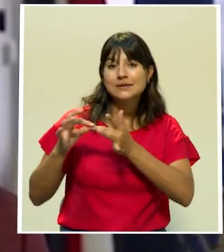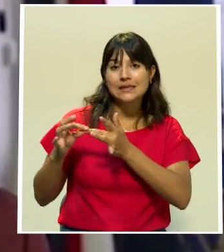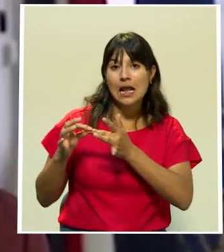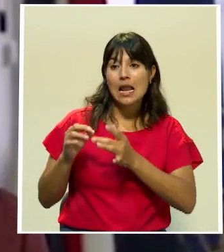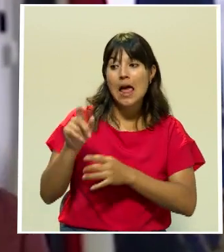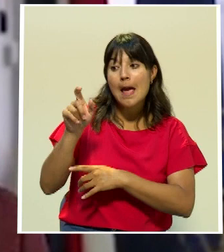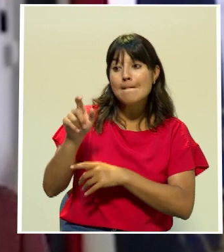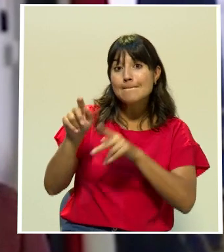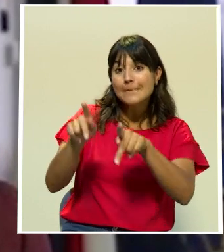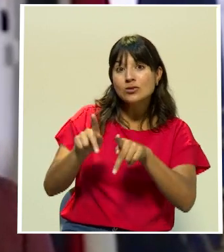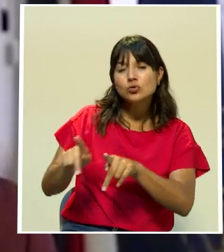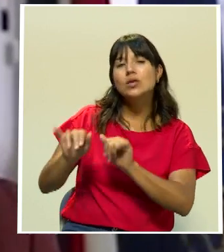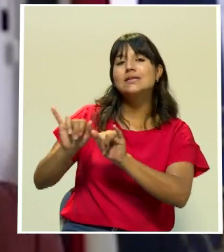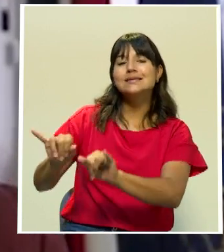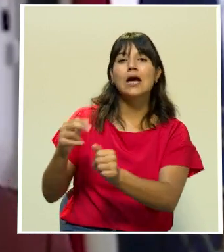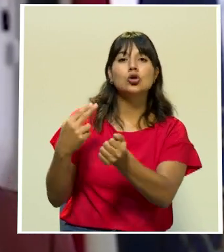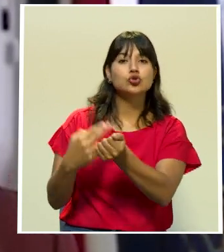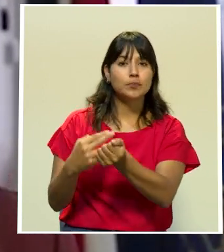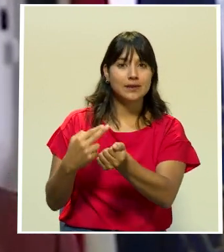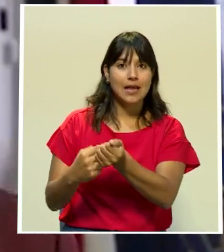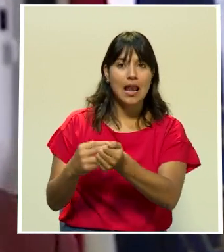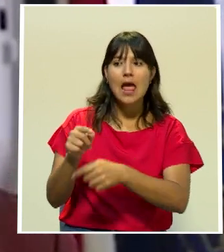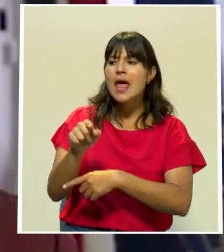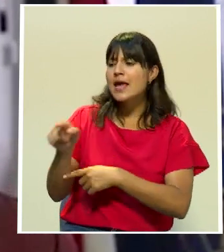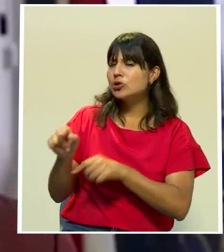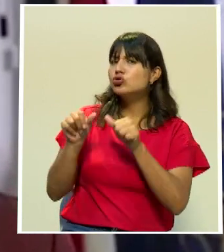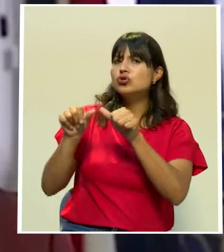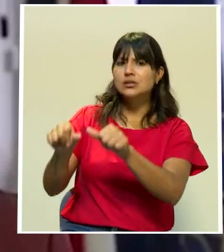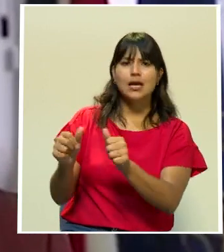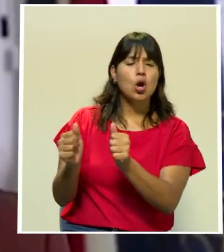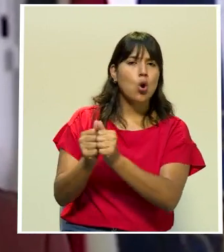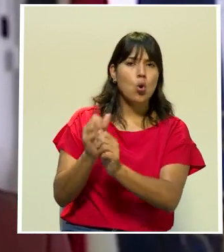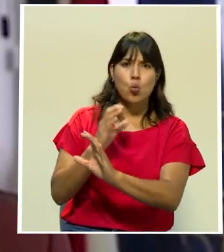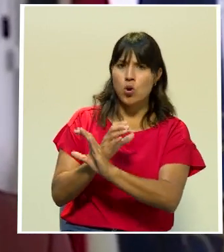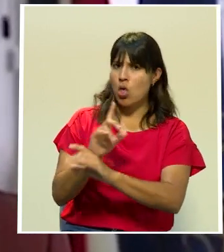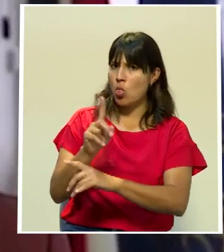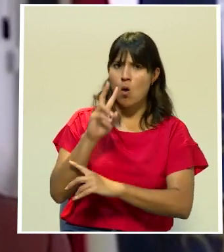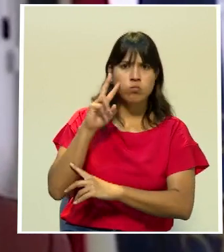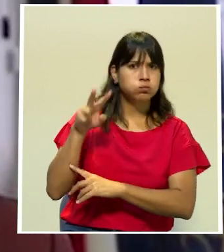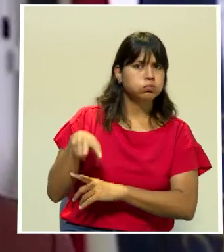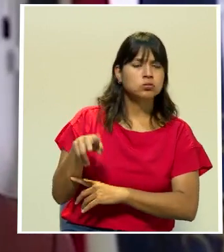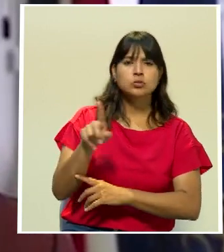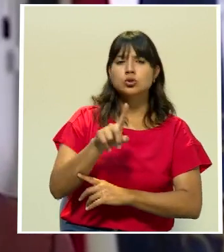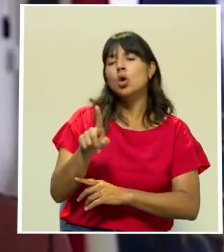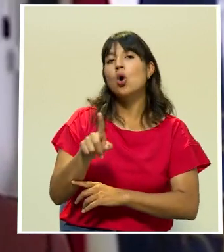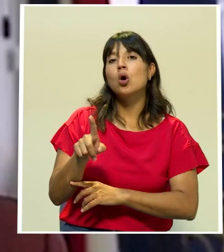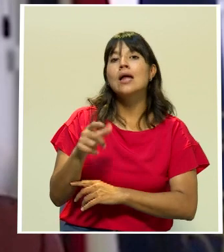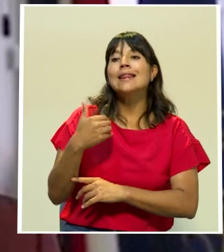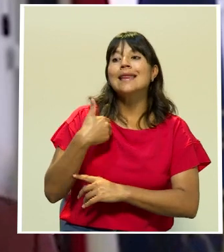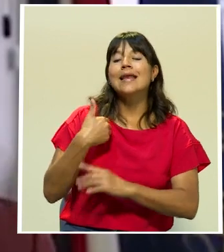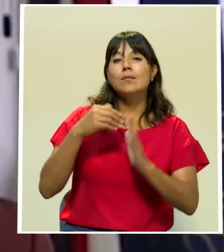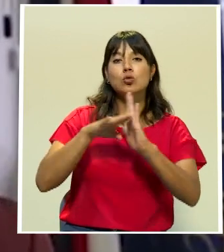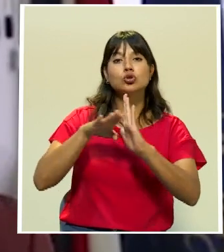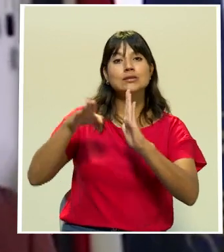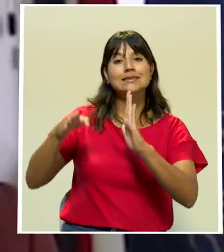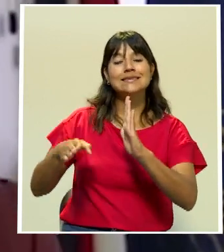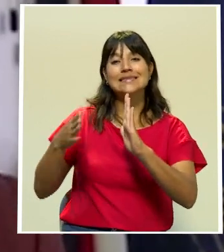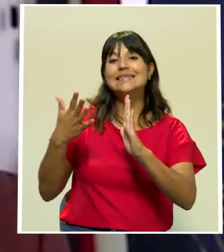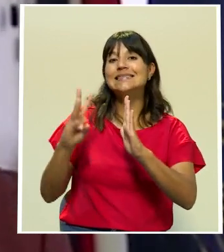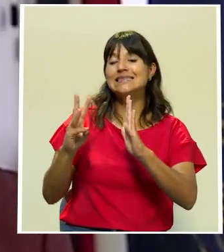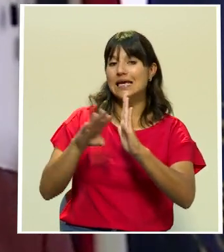siendo atendidos en esta unidad no están siendo descuidados. Tenemos de 16 camas de la